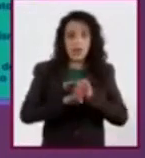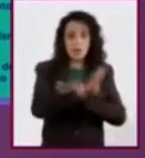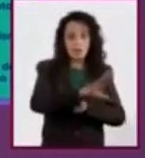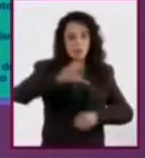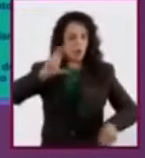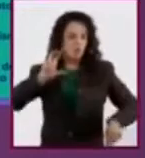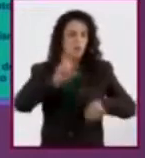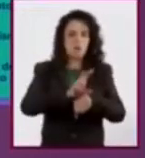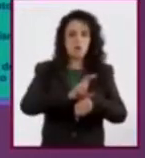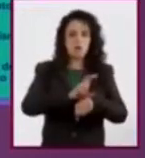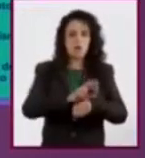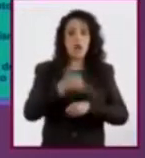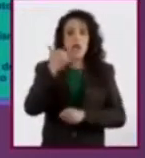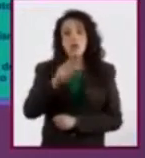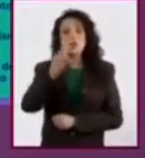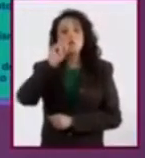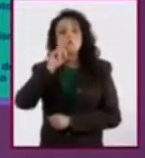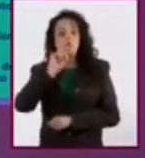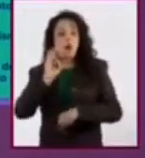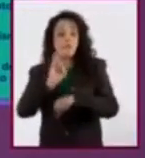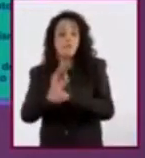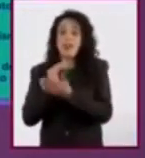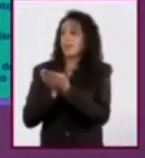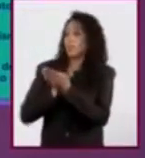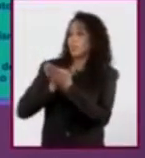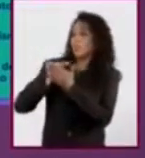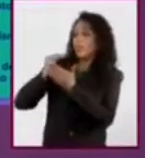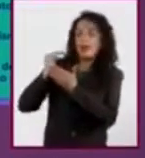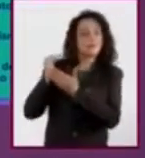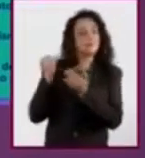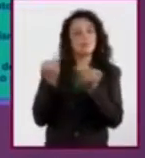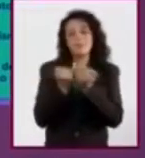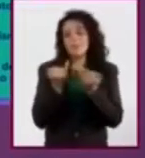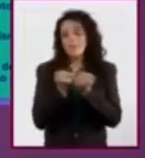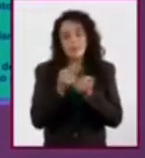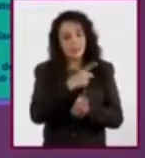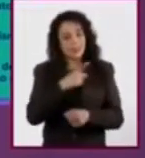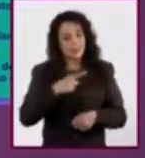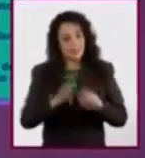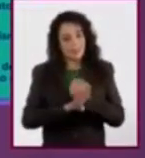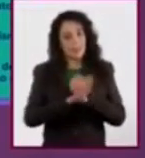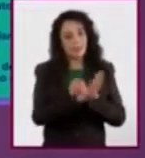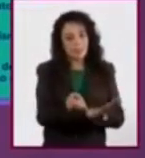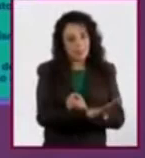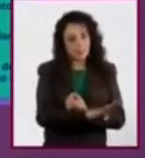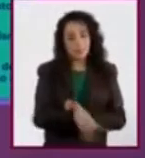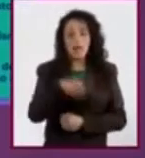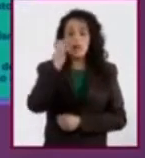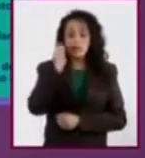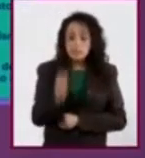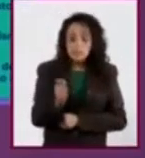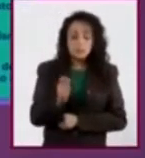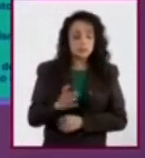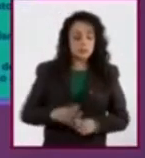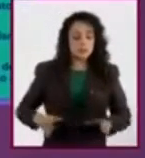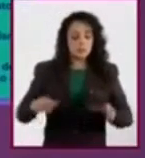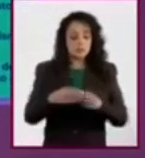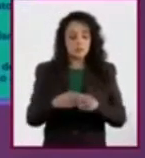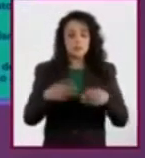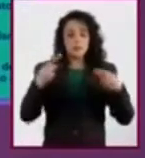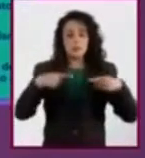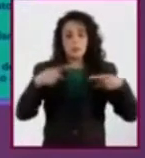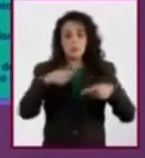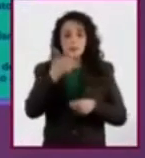y también el feminismo extremo, apoyar las expectativas y aspiraciones de las y los integrantes de